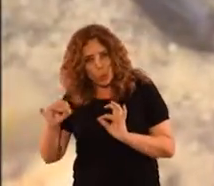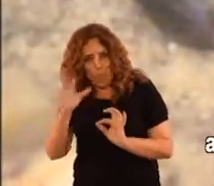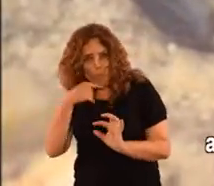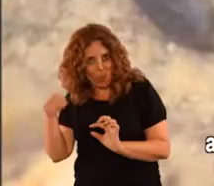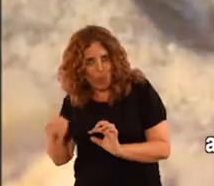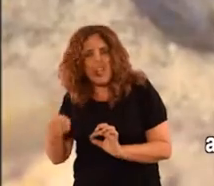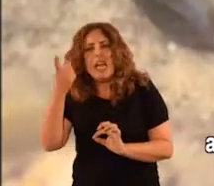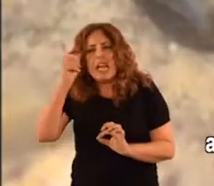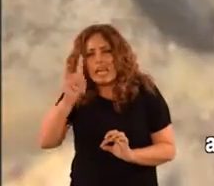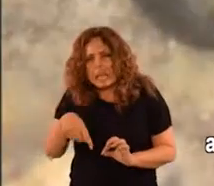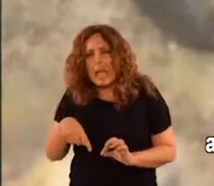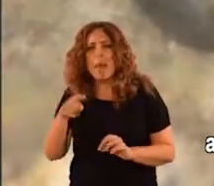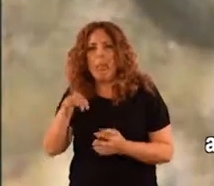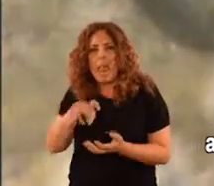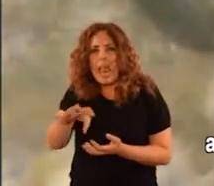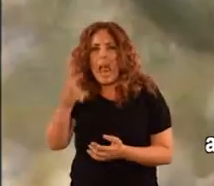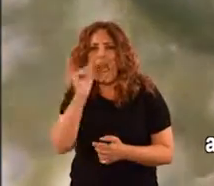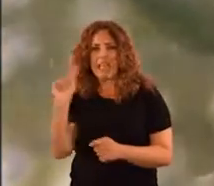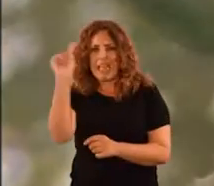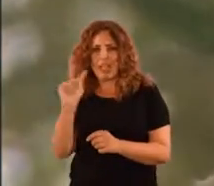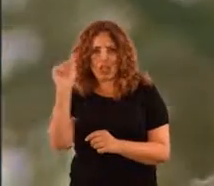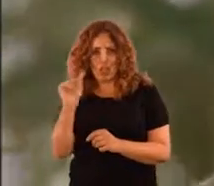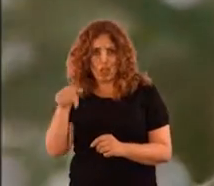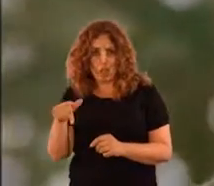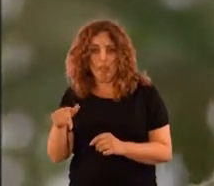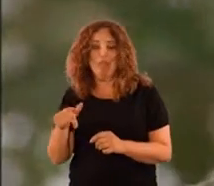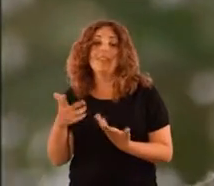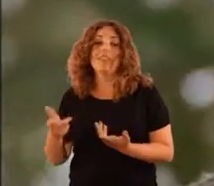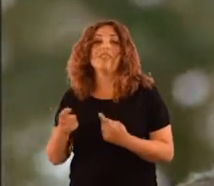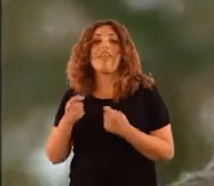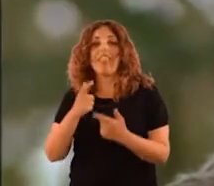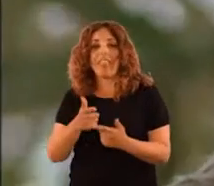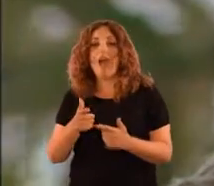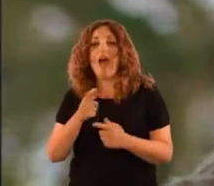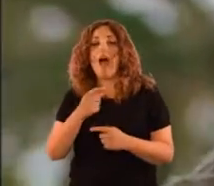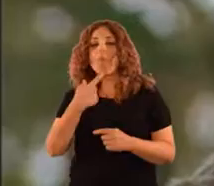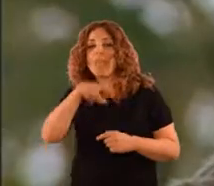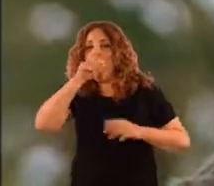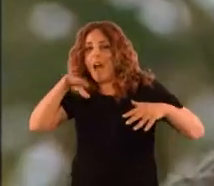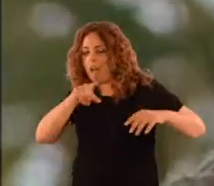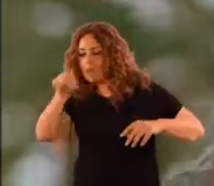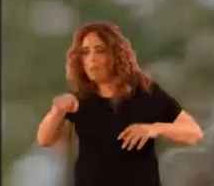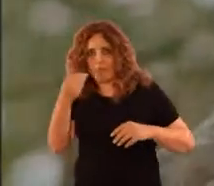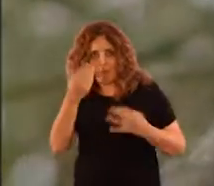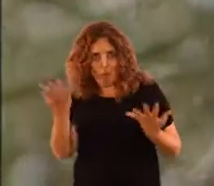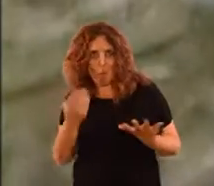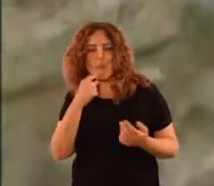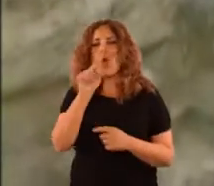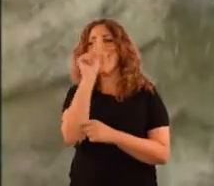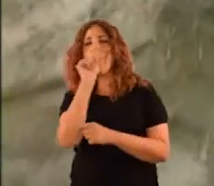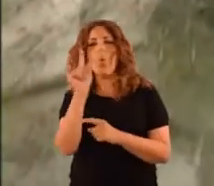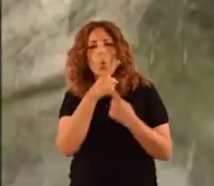dulce a una variada fauna de insectos acuáticos, proporcionan alimento a una nutrida comunidad de aves como